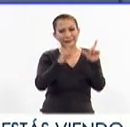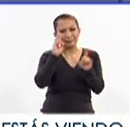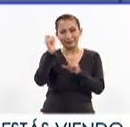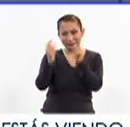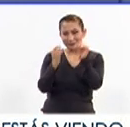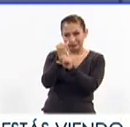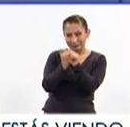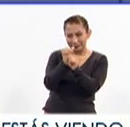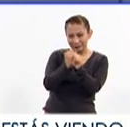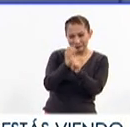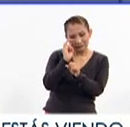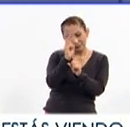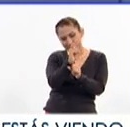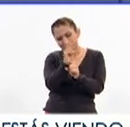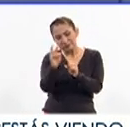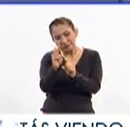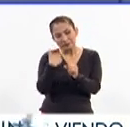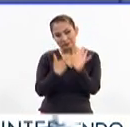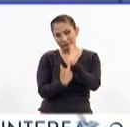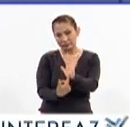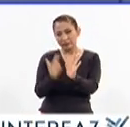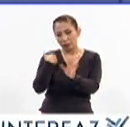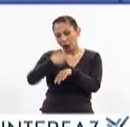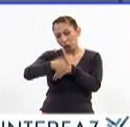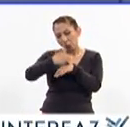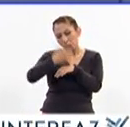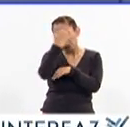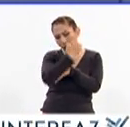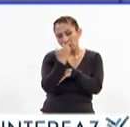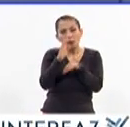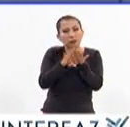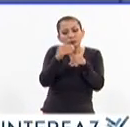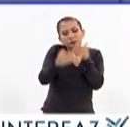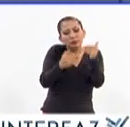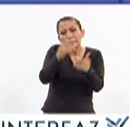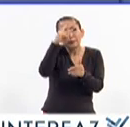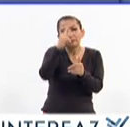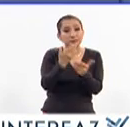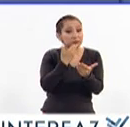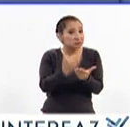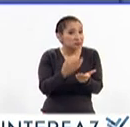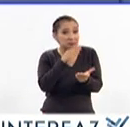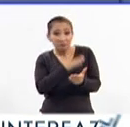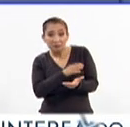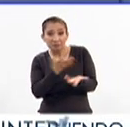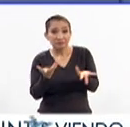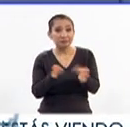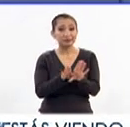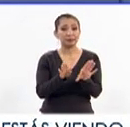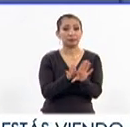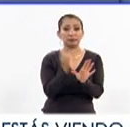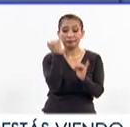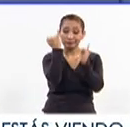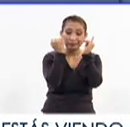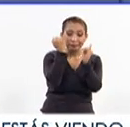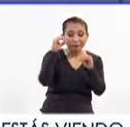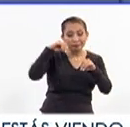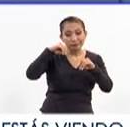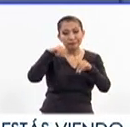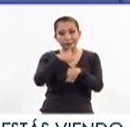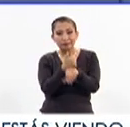algunos reportajes donde mostramos las estadísticas. ¿Cómo vamos como país en la